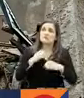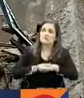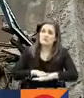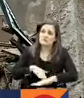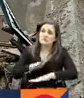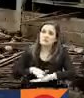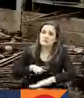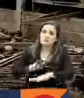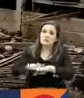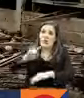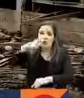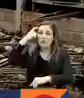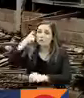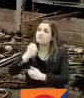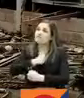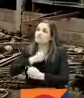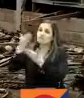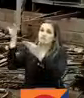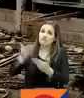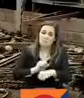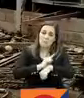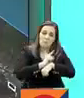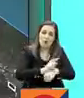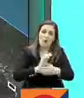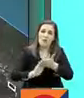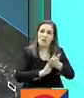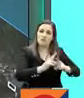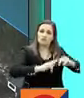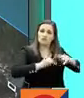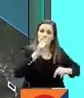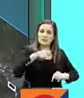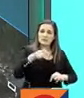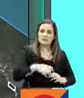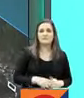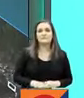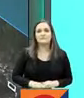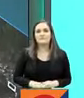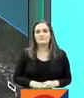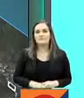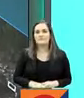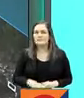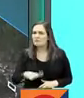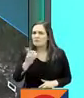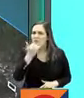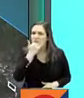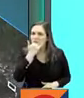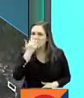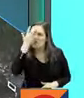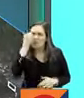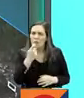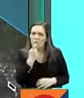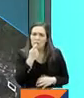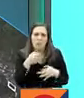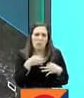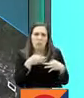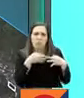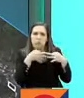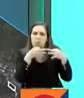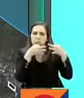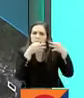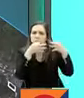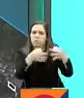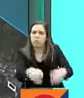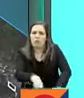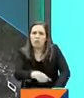que su municipio sea reconstruido en el menor tiempo posible. Pero, ¿qué pasó con las obras? ¿Por qué no se han terminado